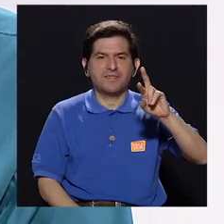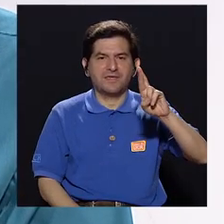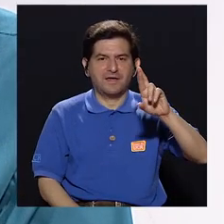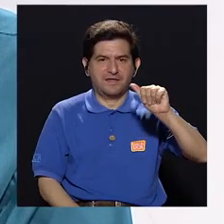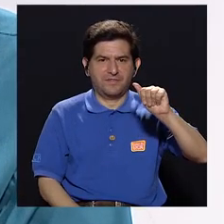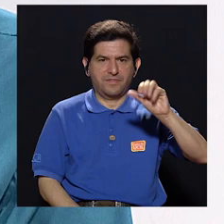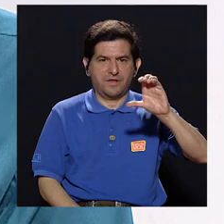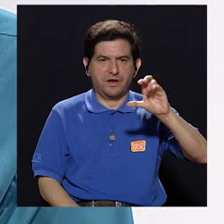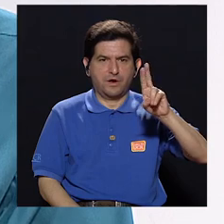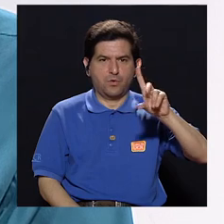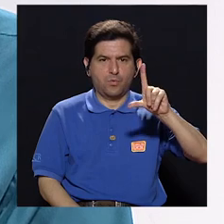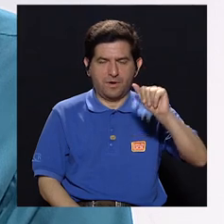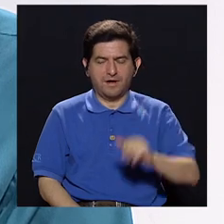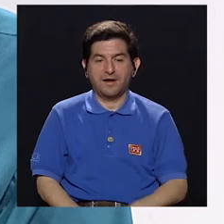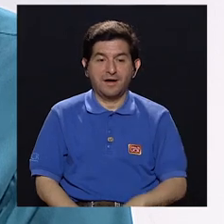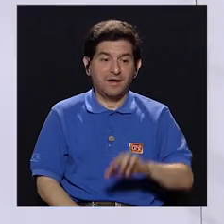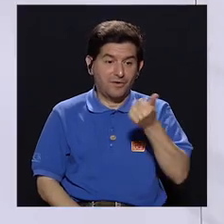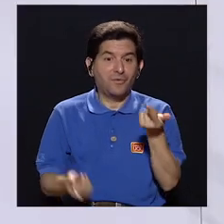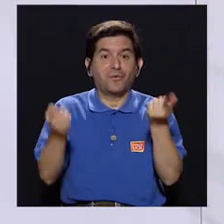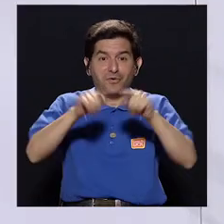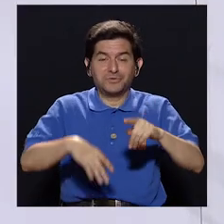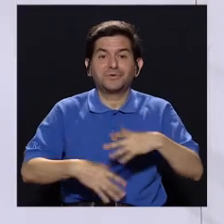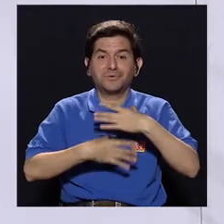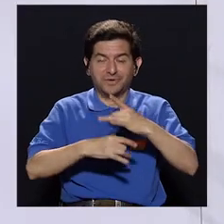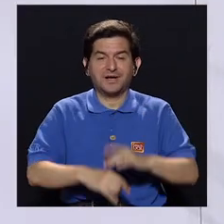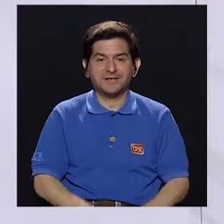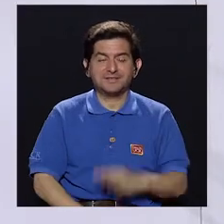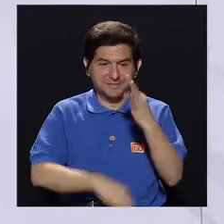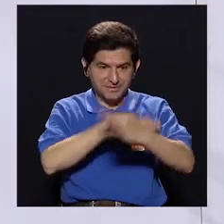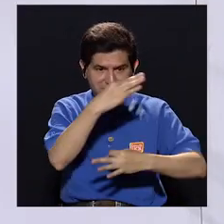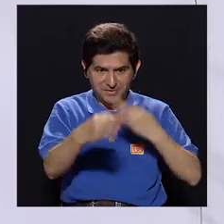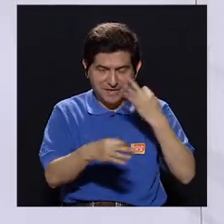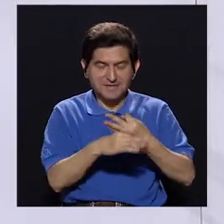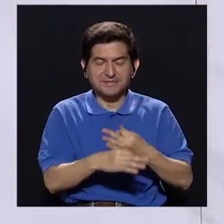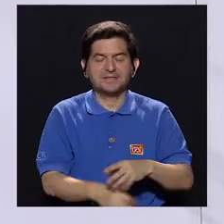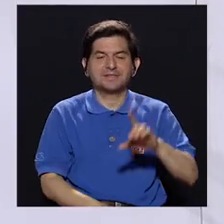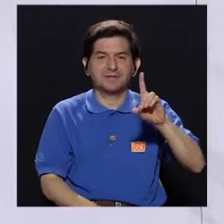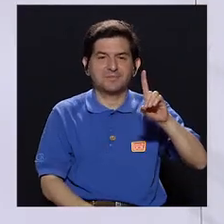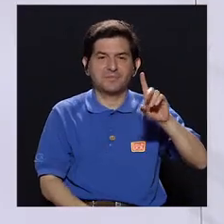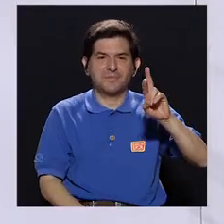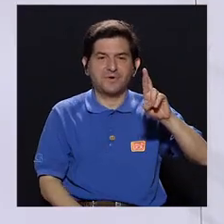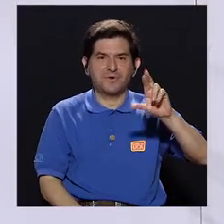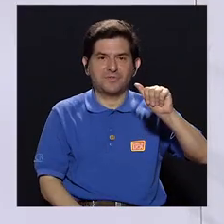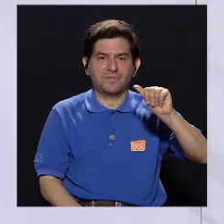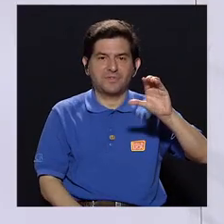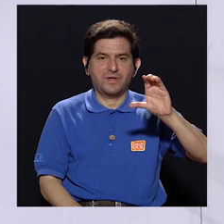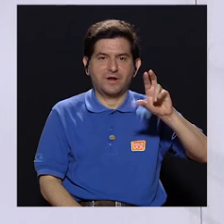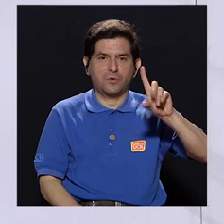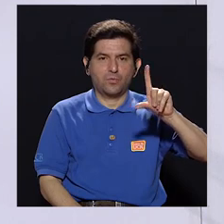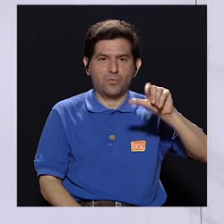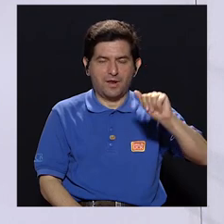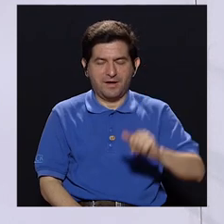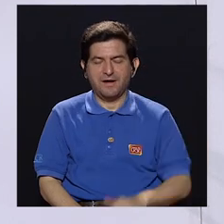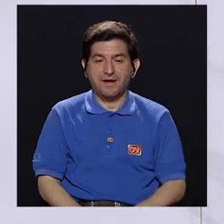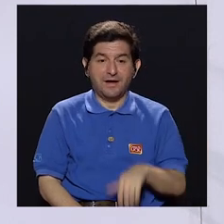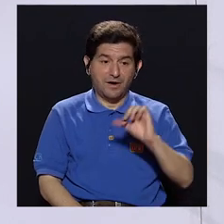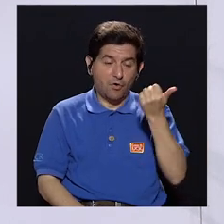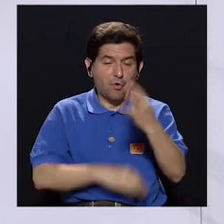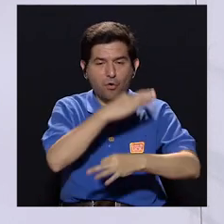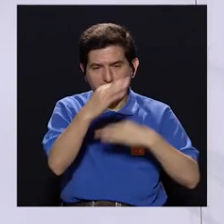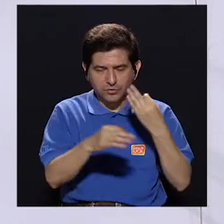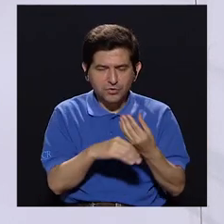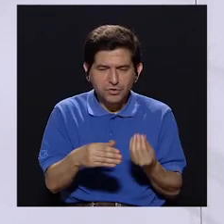caso bastante curioso el el género Drácula es otro otro género de de de orquídea